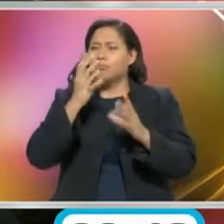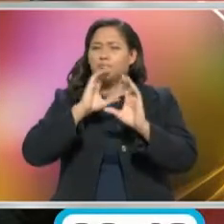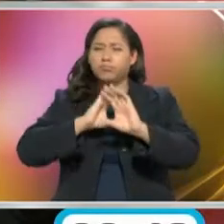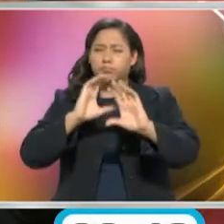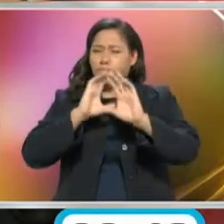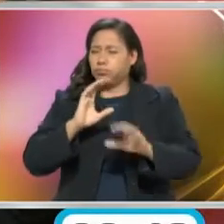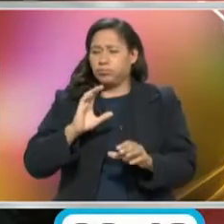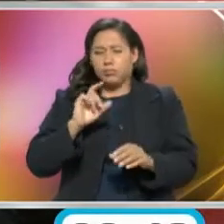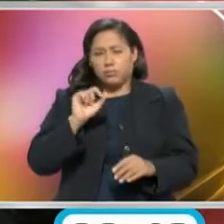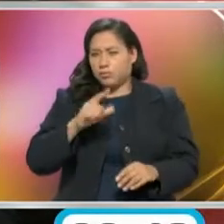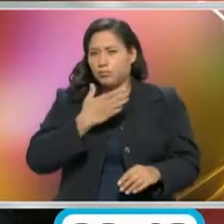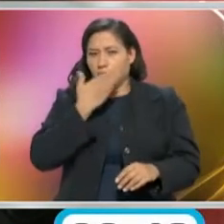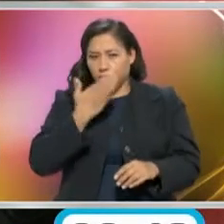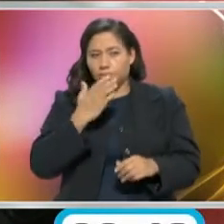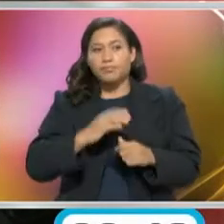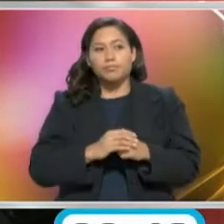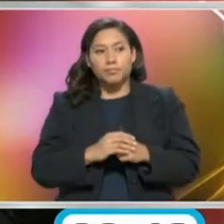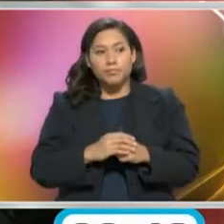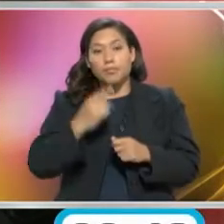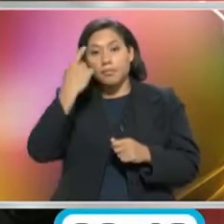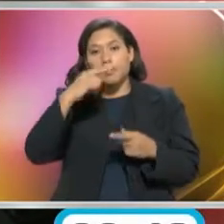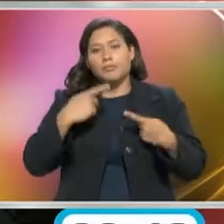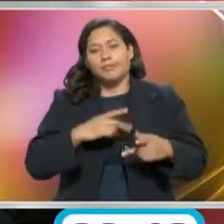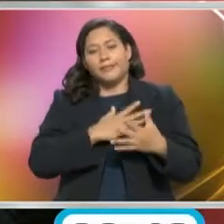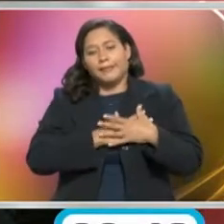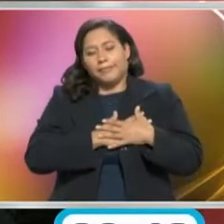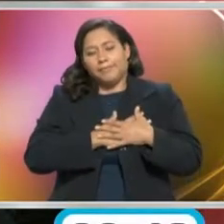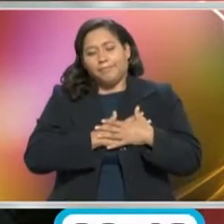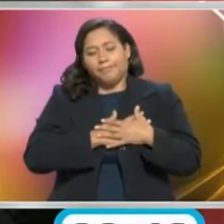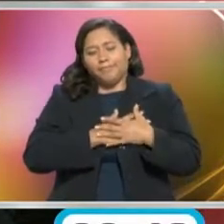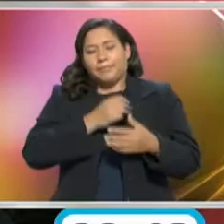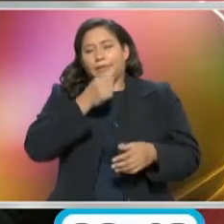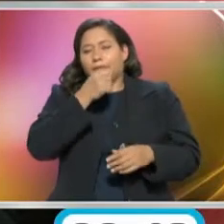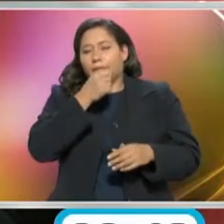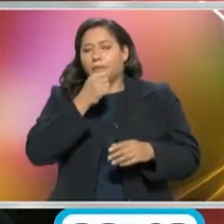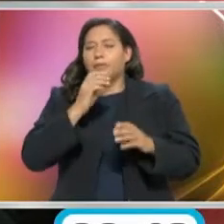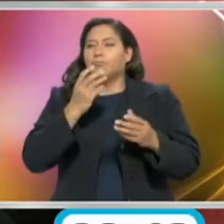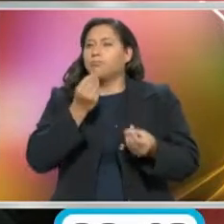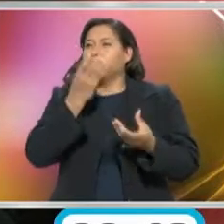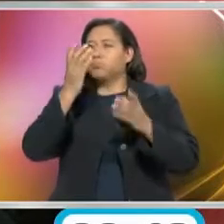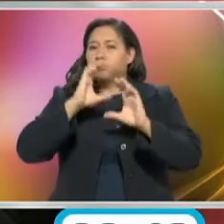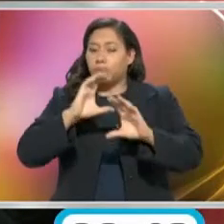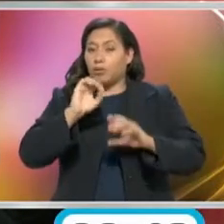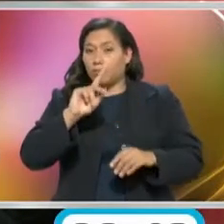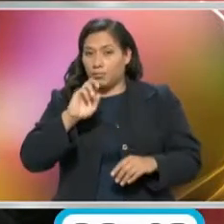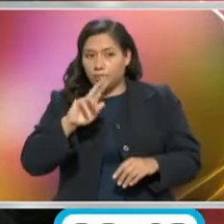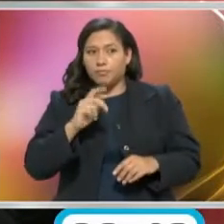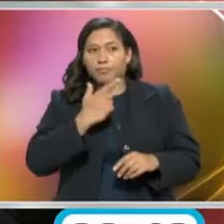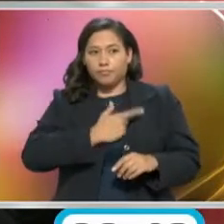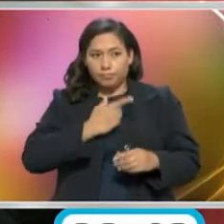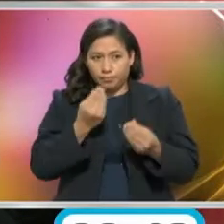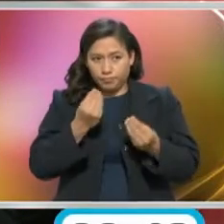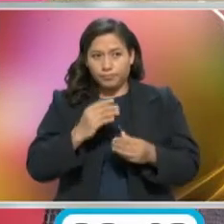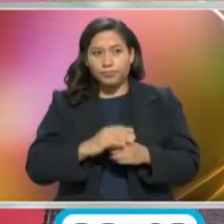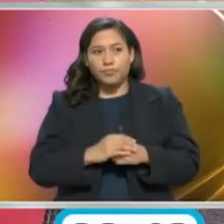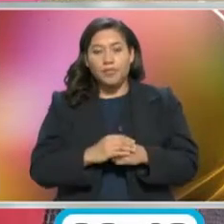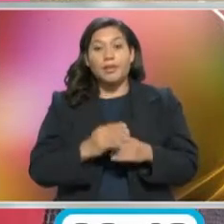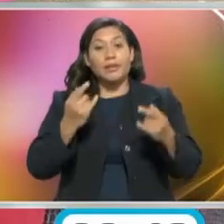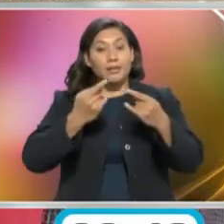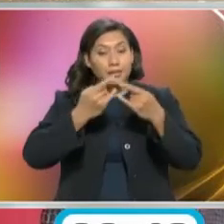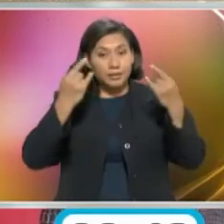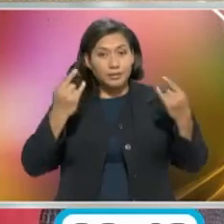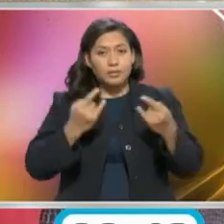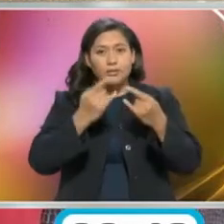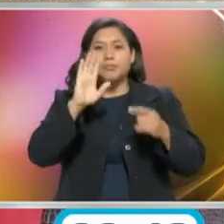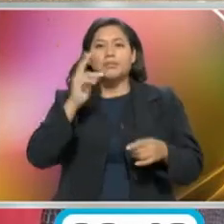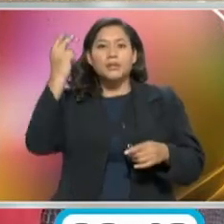tradizionale gli piacerà molto. Para aquellos que aman la ópera en su forma tradicional, les va a gustar mucho. Ahora, a través de la historia es hacer como un